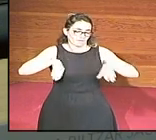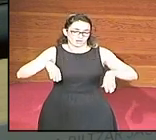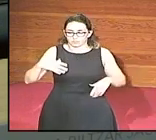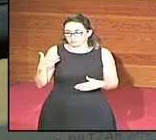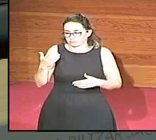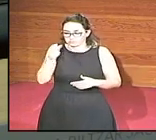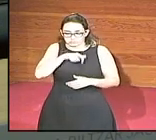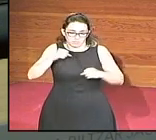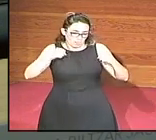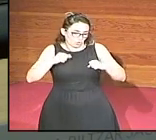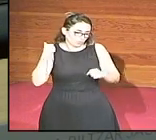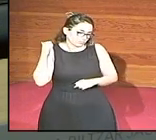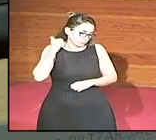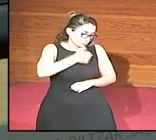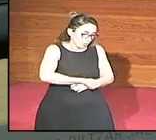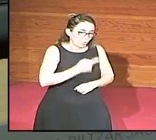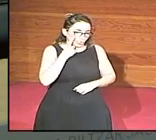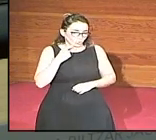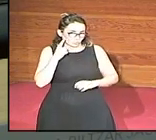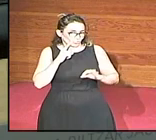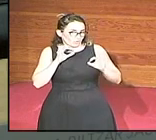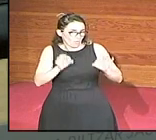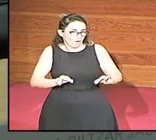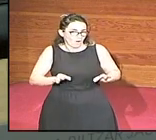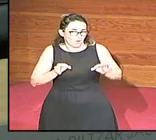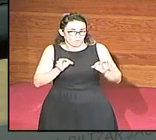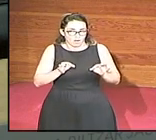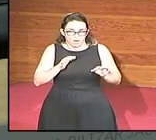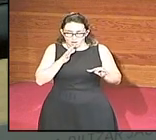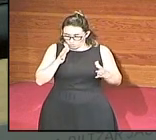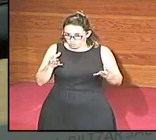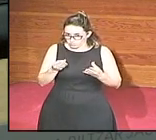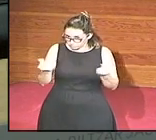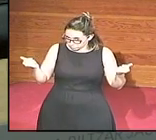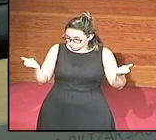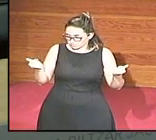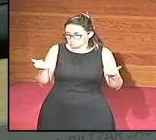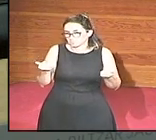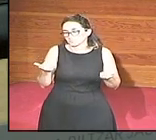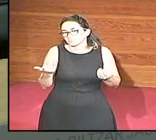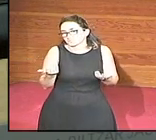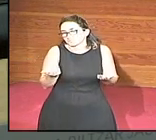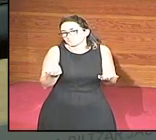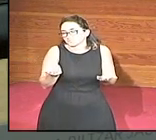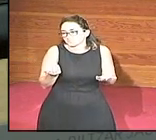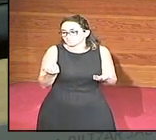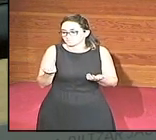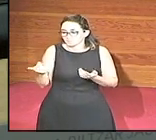vida con sus costumbres, pues de repente no lo entiende. Entonces, pues surgían